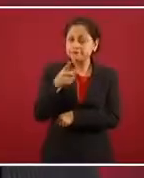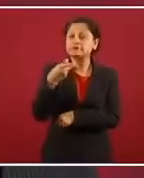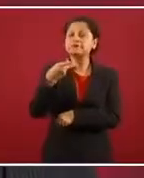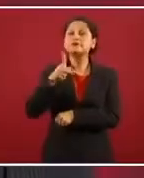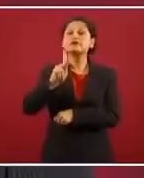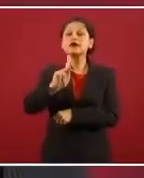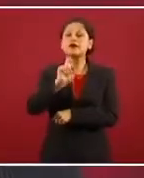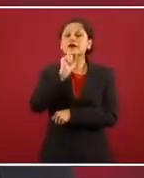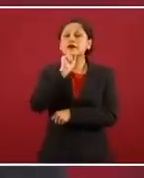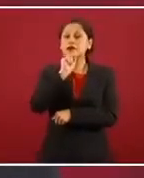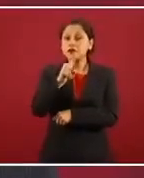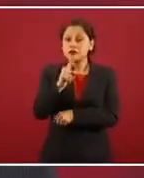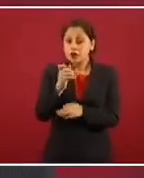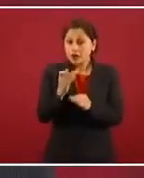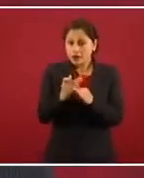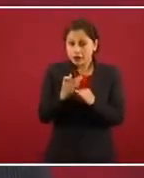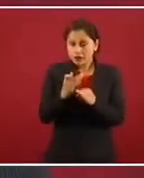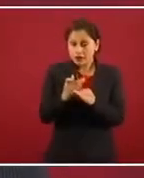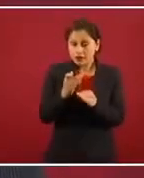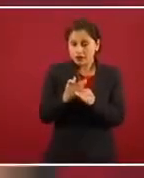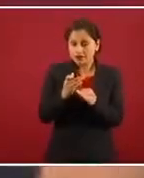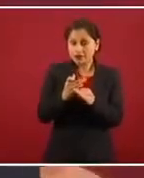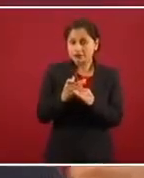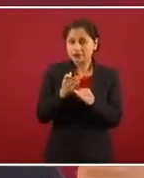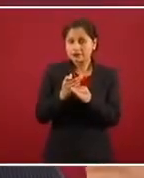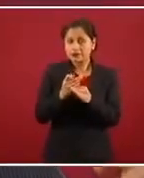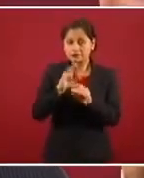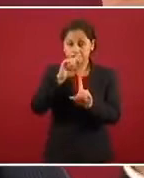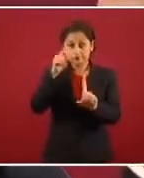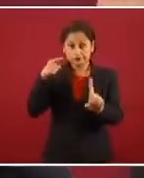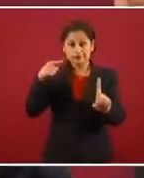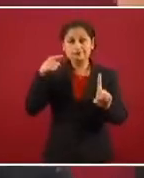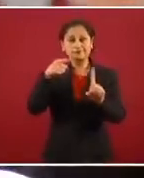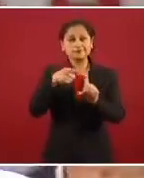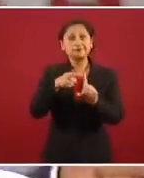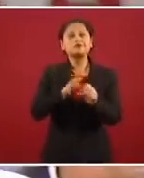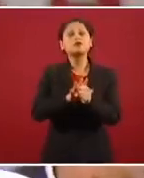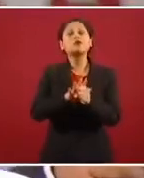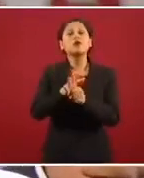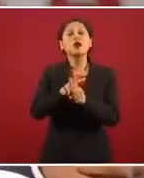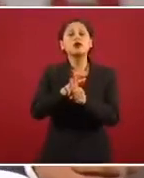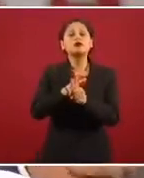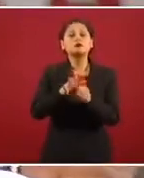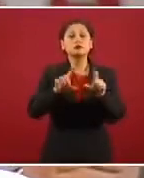establecer las bases de una patria nueva.